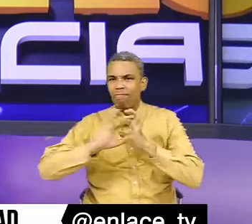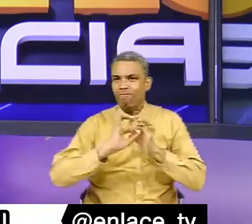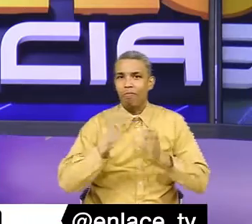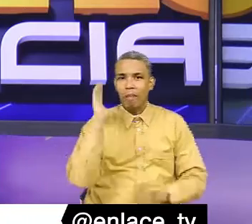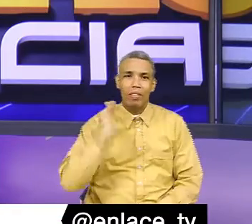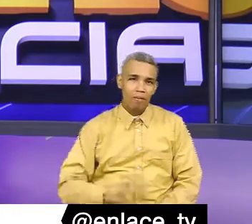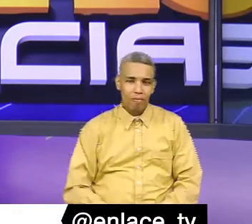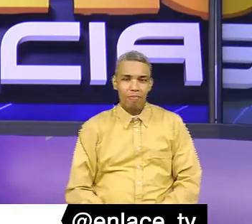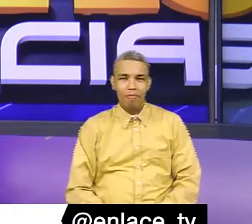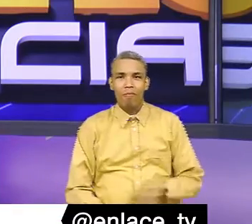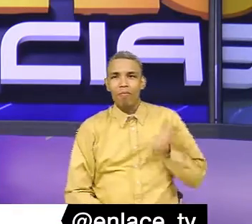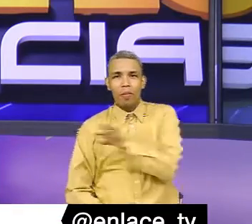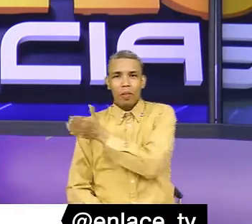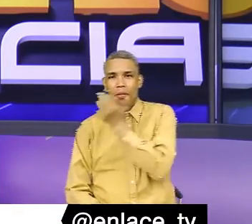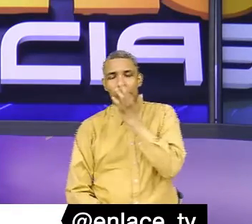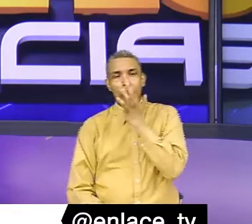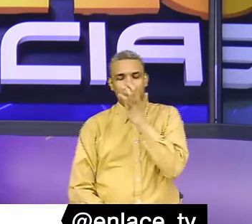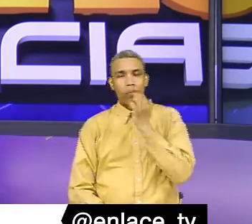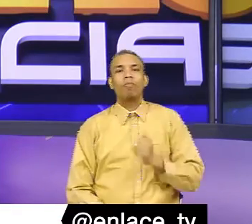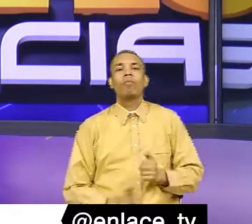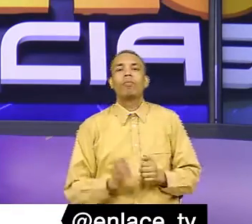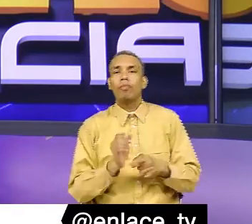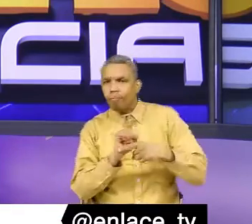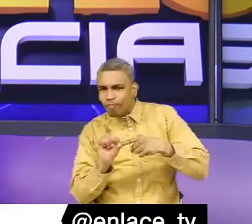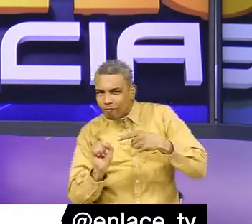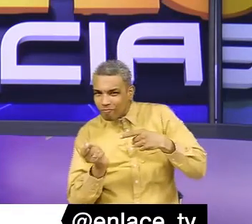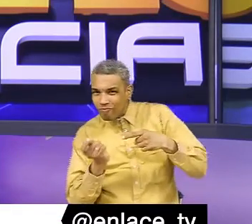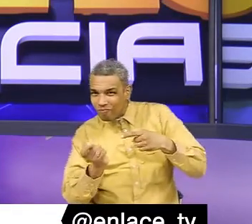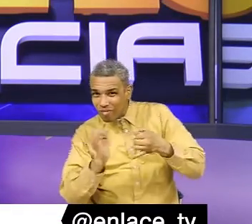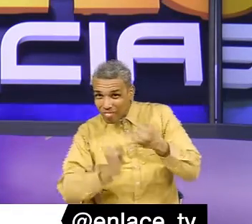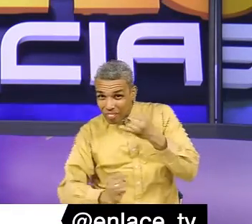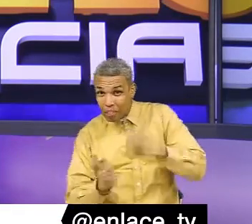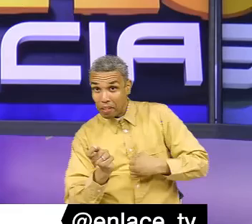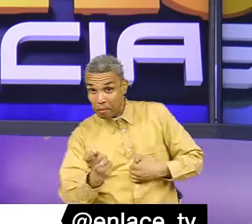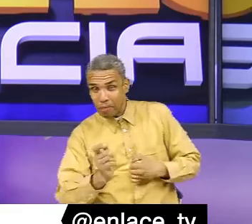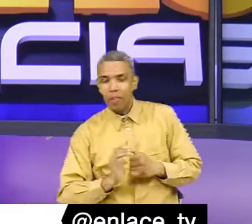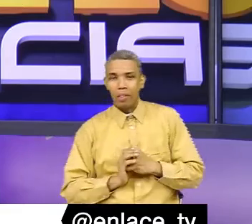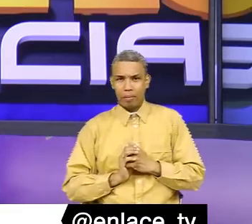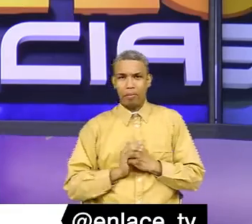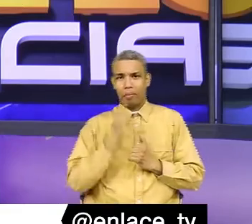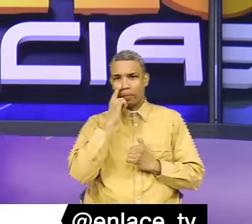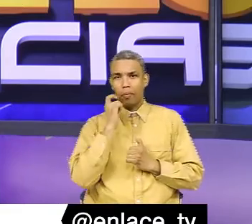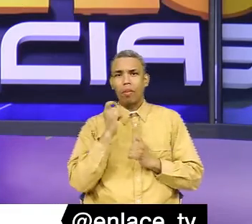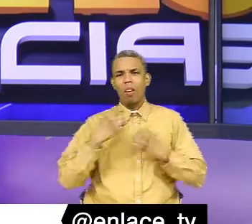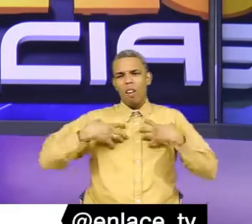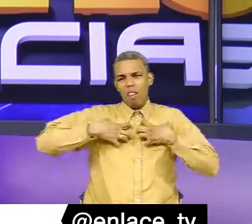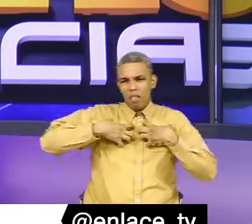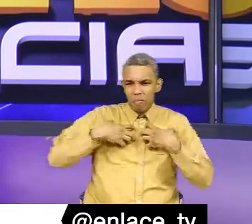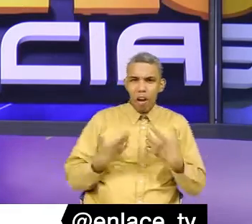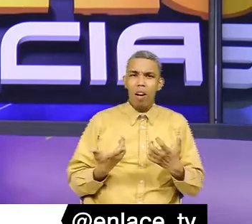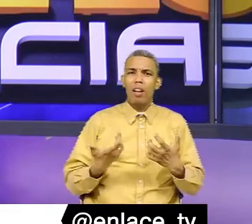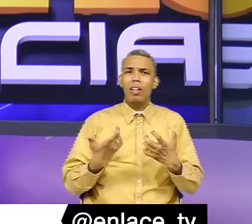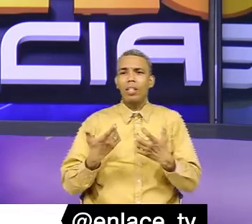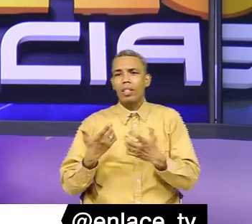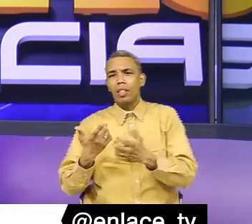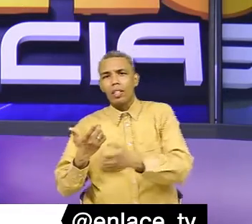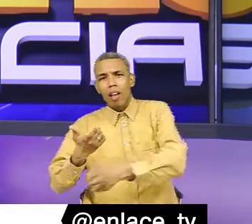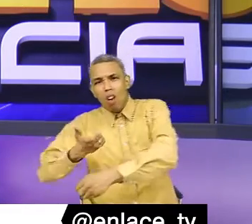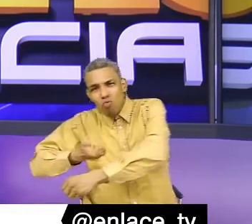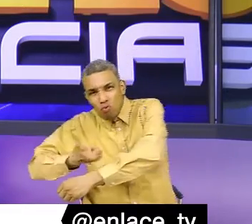Animalistas independientes de Barranca Bermeja realizarán este fin de semana la segunda jornada de protección animal en la Comuna 5. Los servicios se ofrecerán de